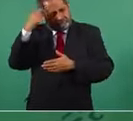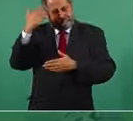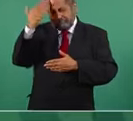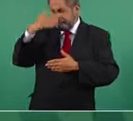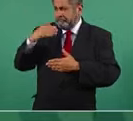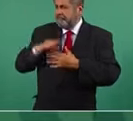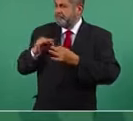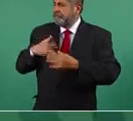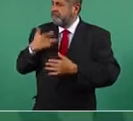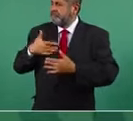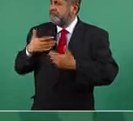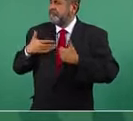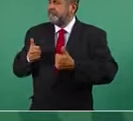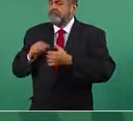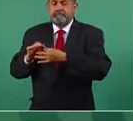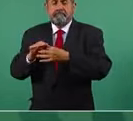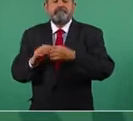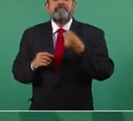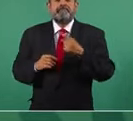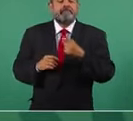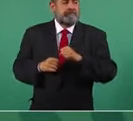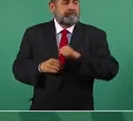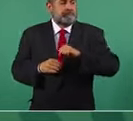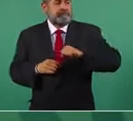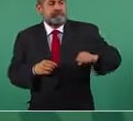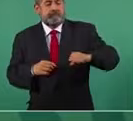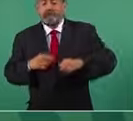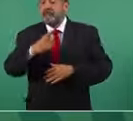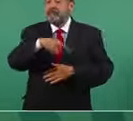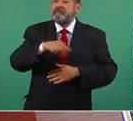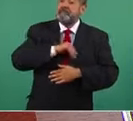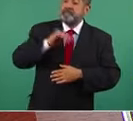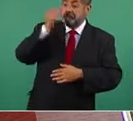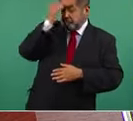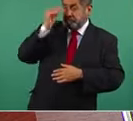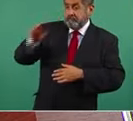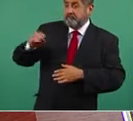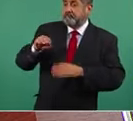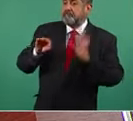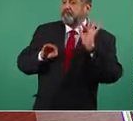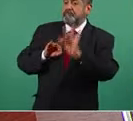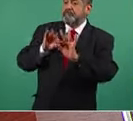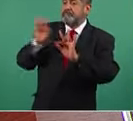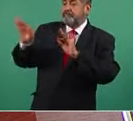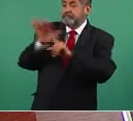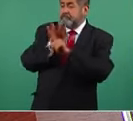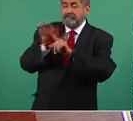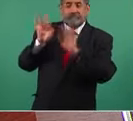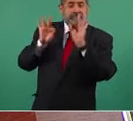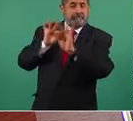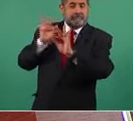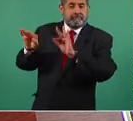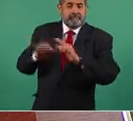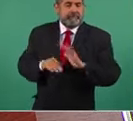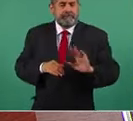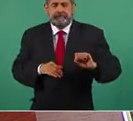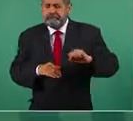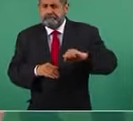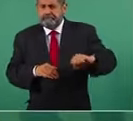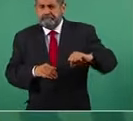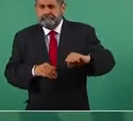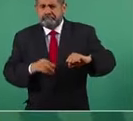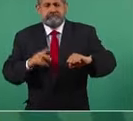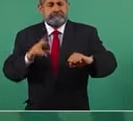para que resistan campañas de manipulación que no sean presa